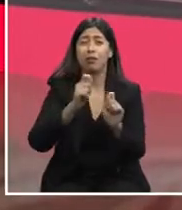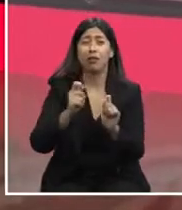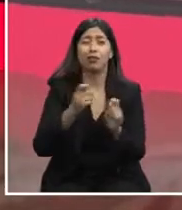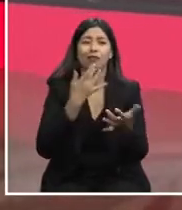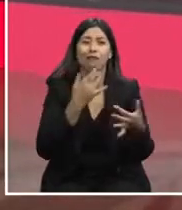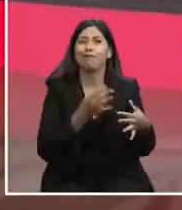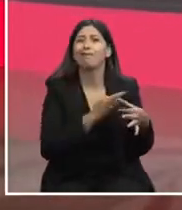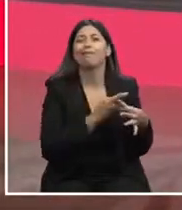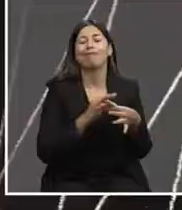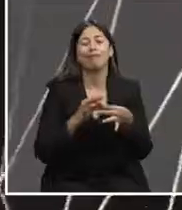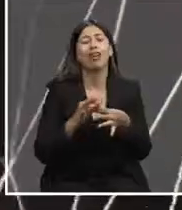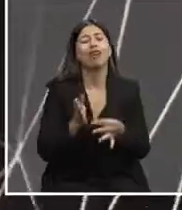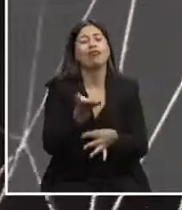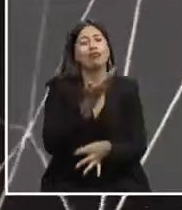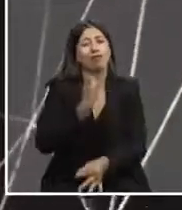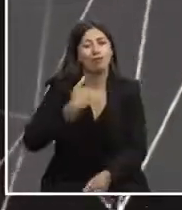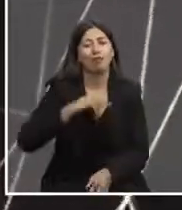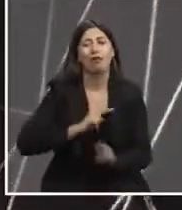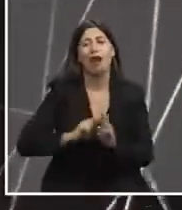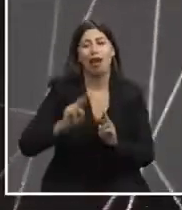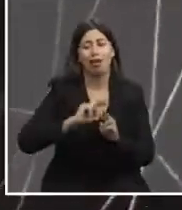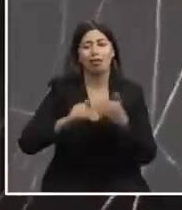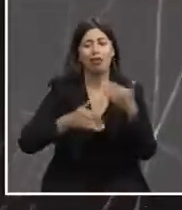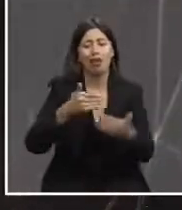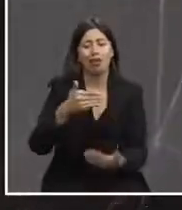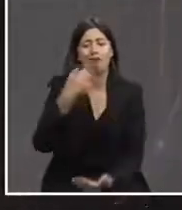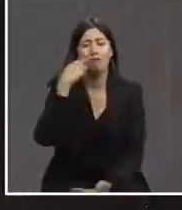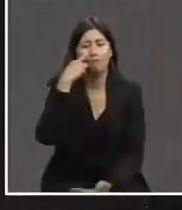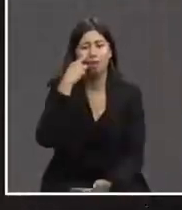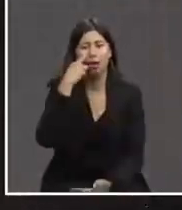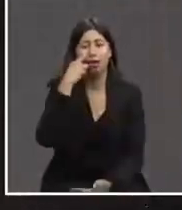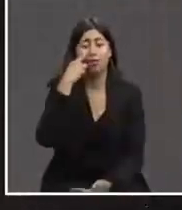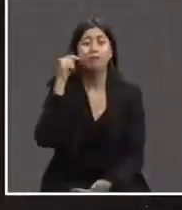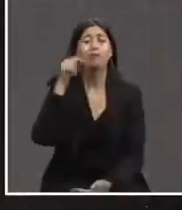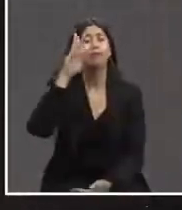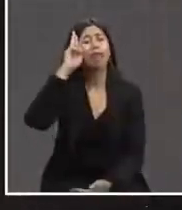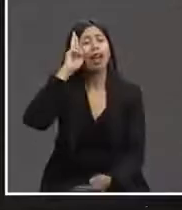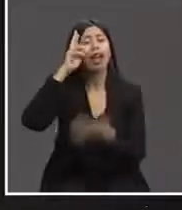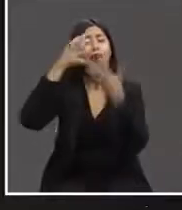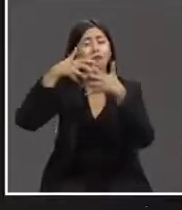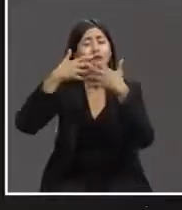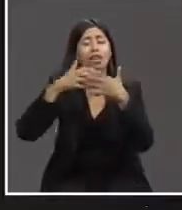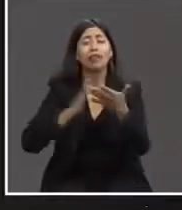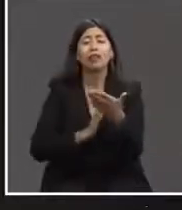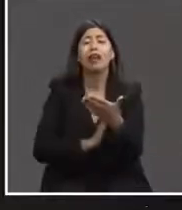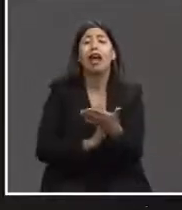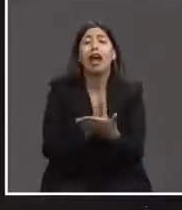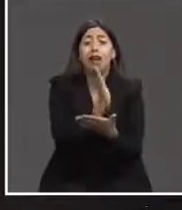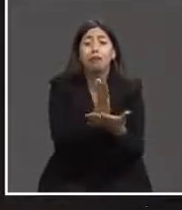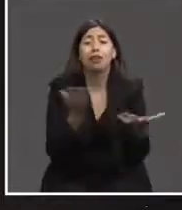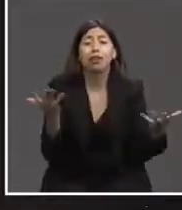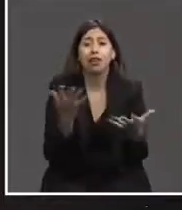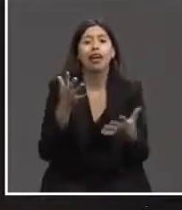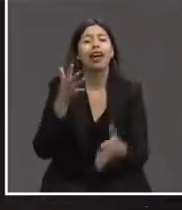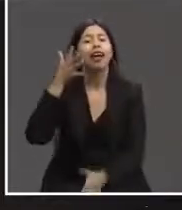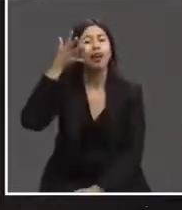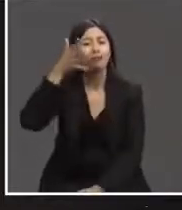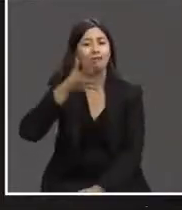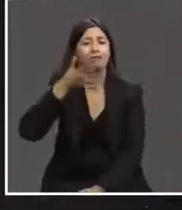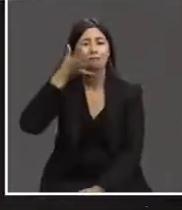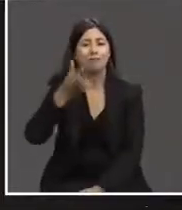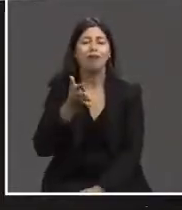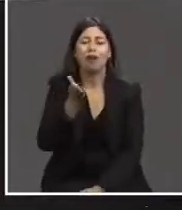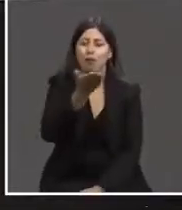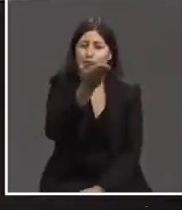acción como seres humanos. De esta manera y con esta reflexión, quiero invitarlos a escuchar nuestro primer panel de